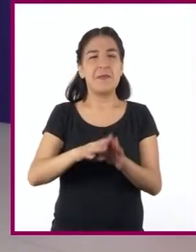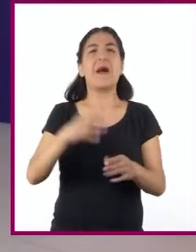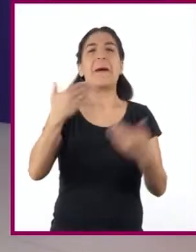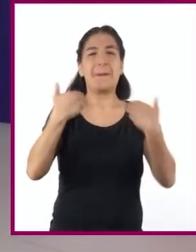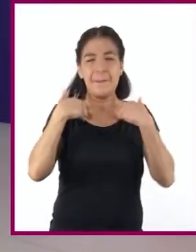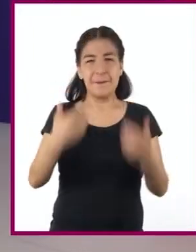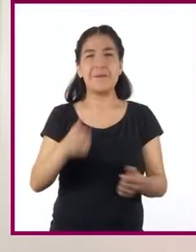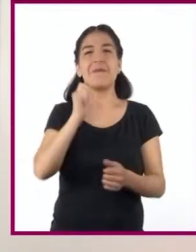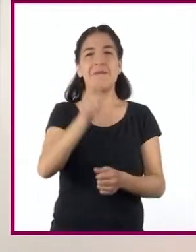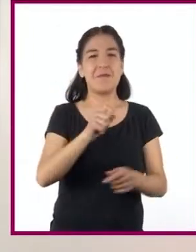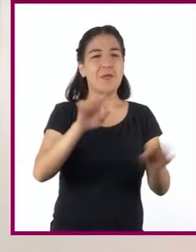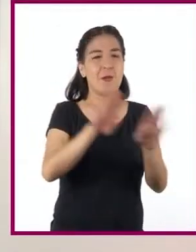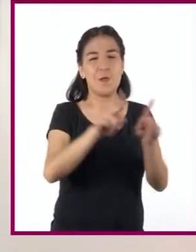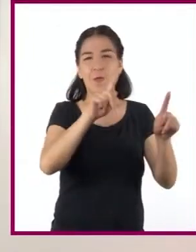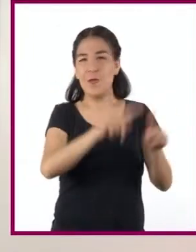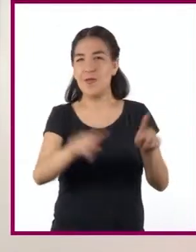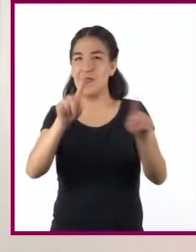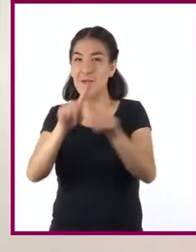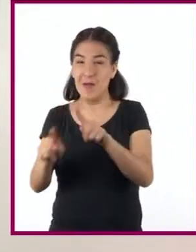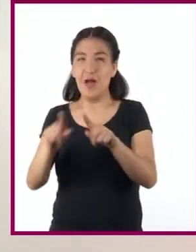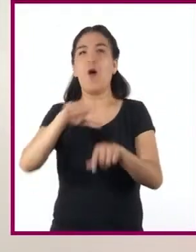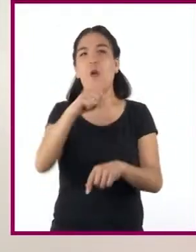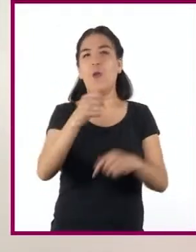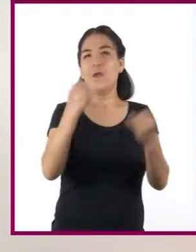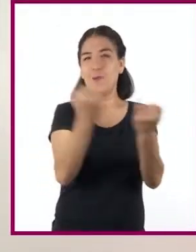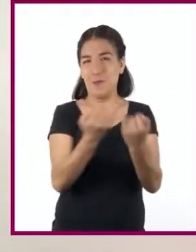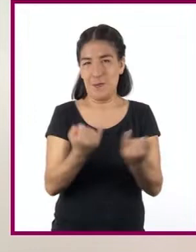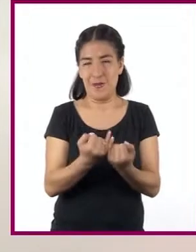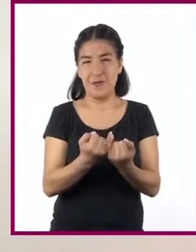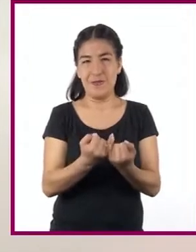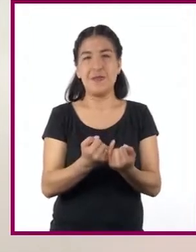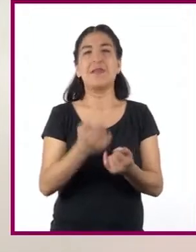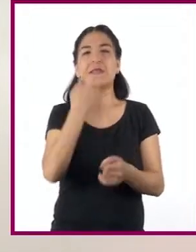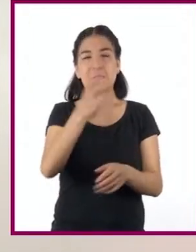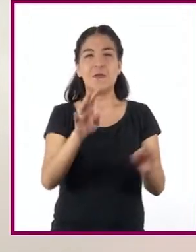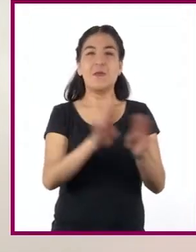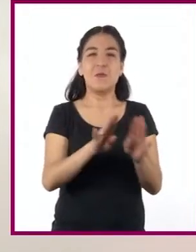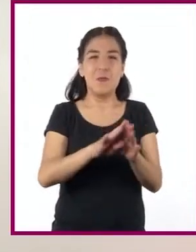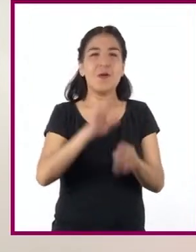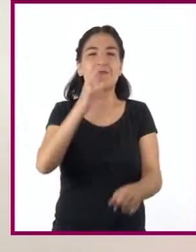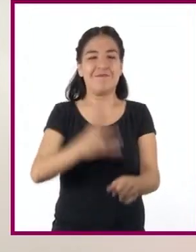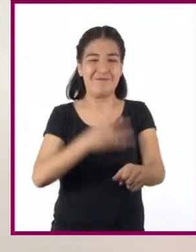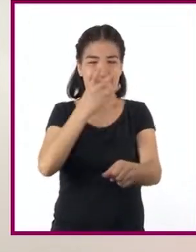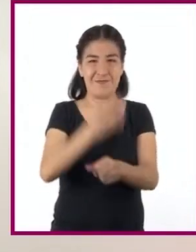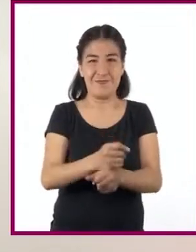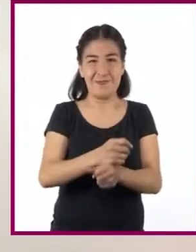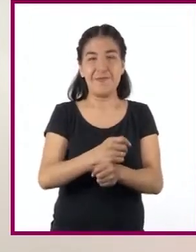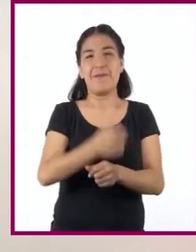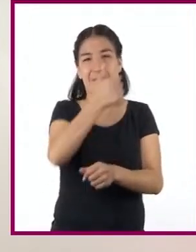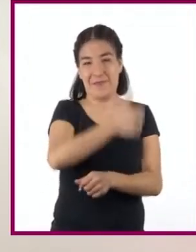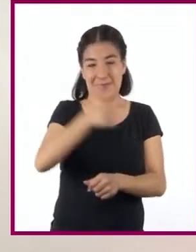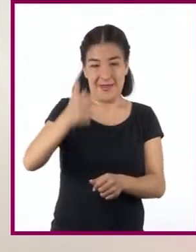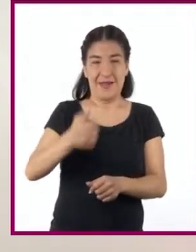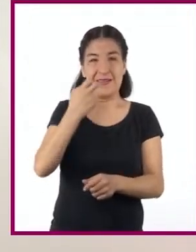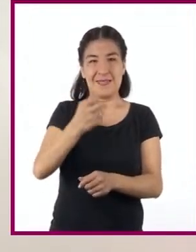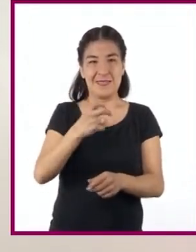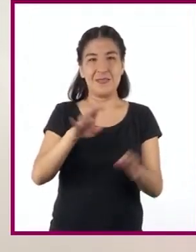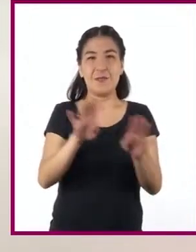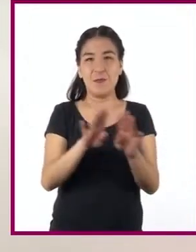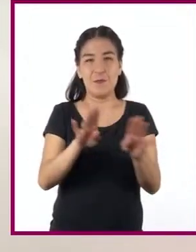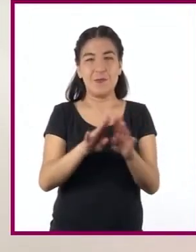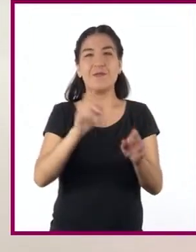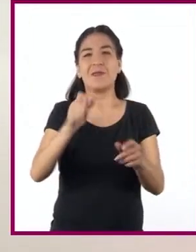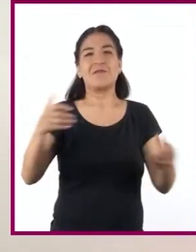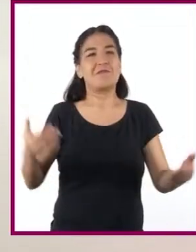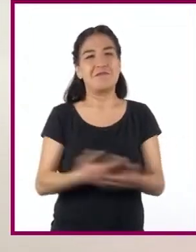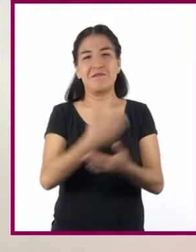y diferencias. No obstante, deben recordar que la variedad de adaptaciones de ambos tipos de reproducción es